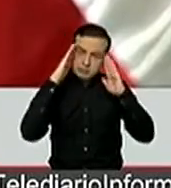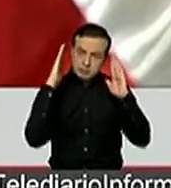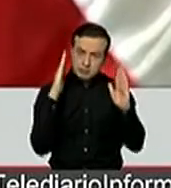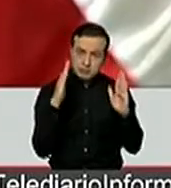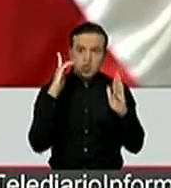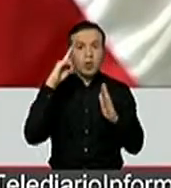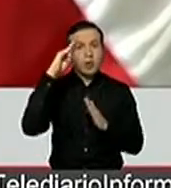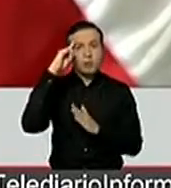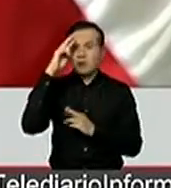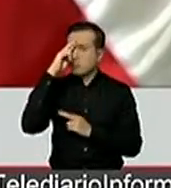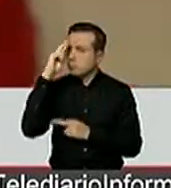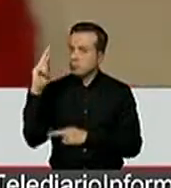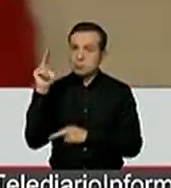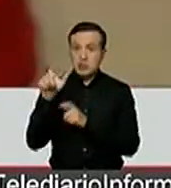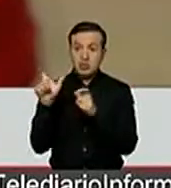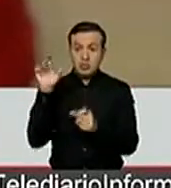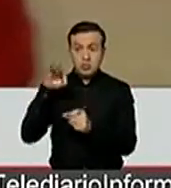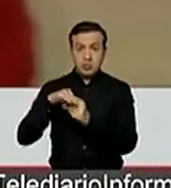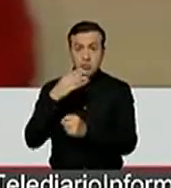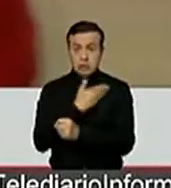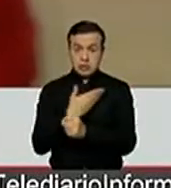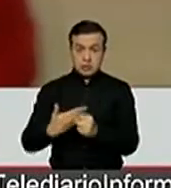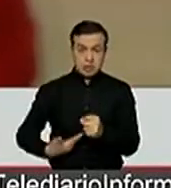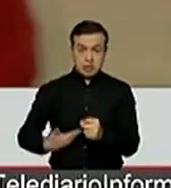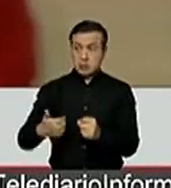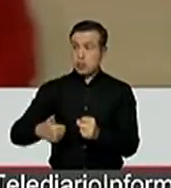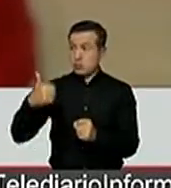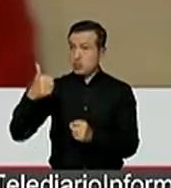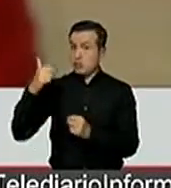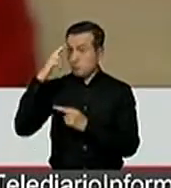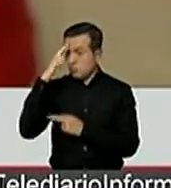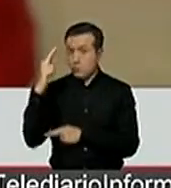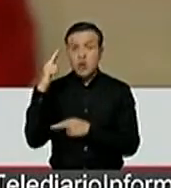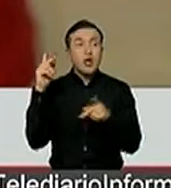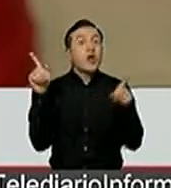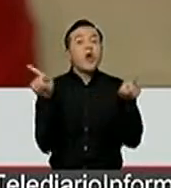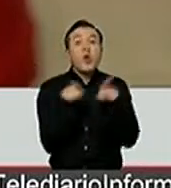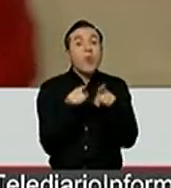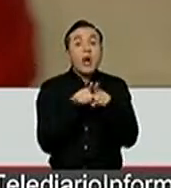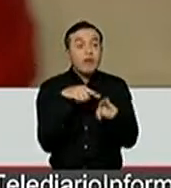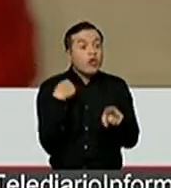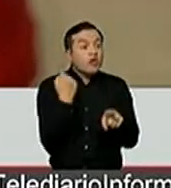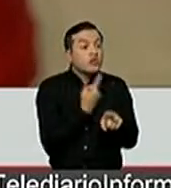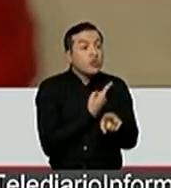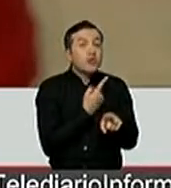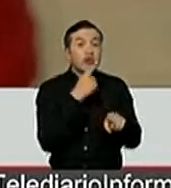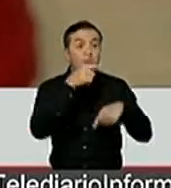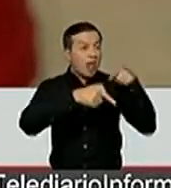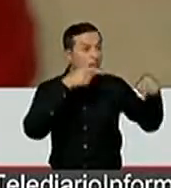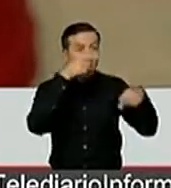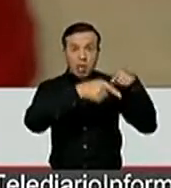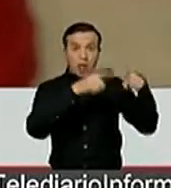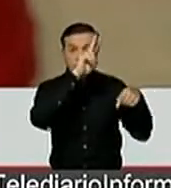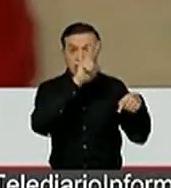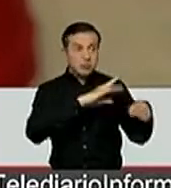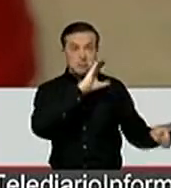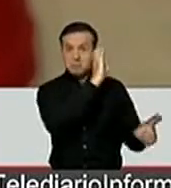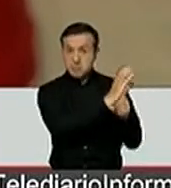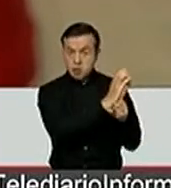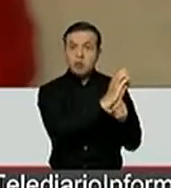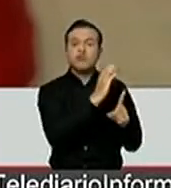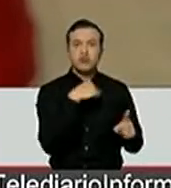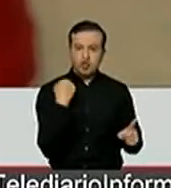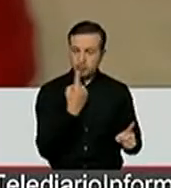gobiernos democráticamente electos. Igual como hemos condenado la dictadura venezolana, hoy día manifestamos nuestro total